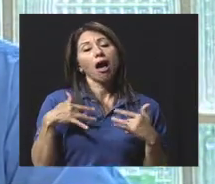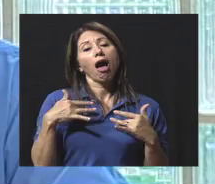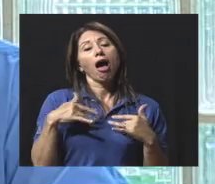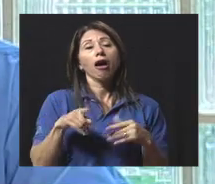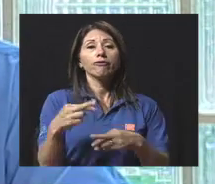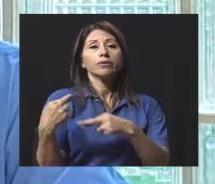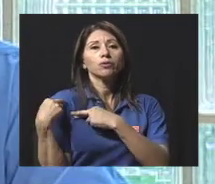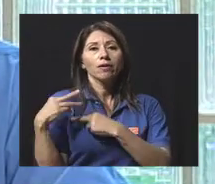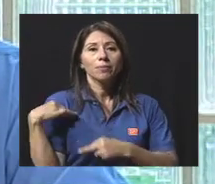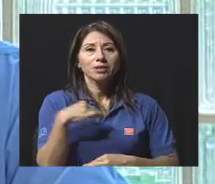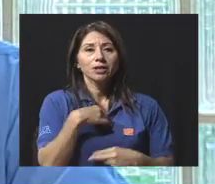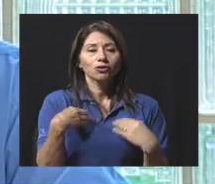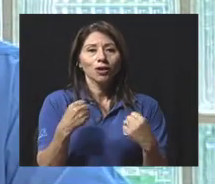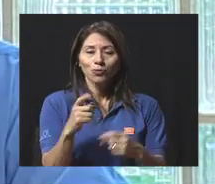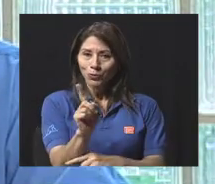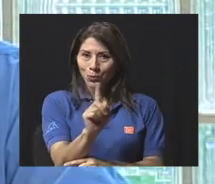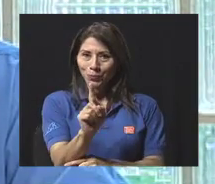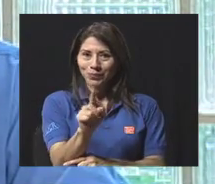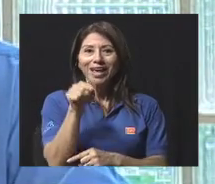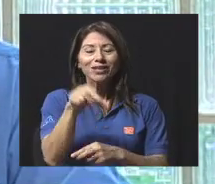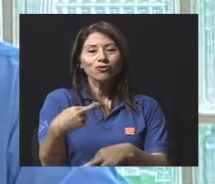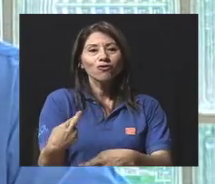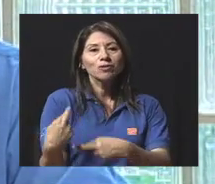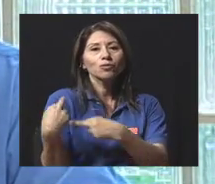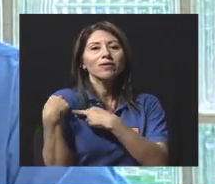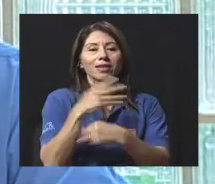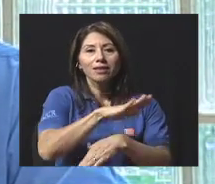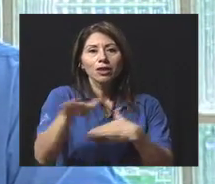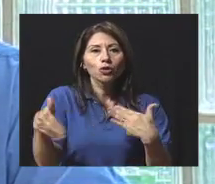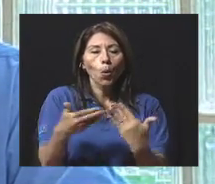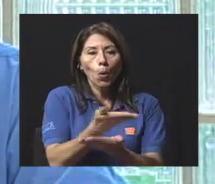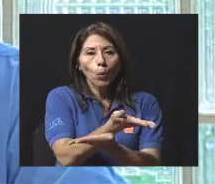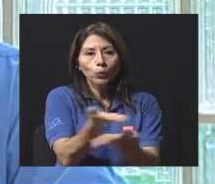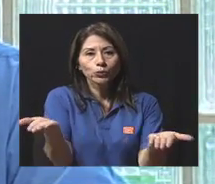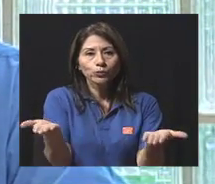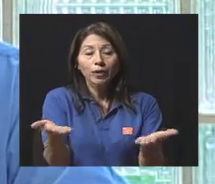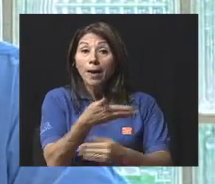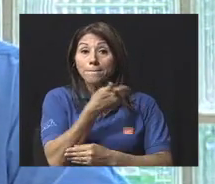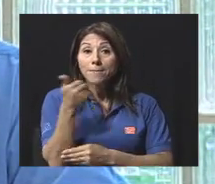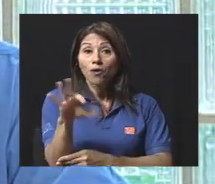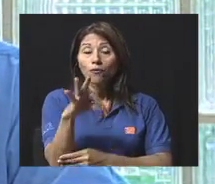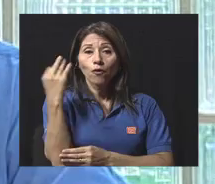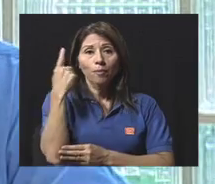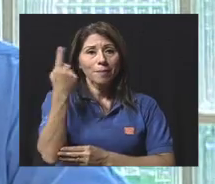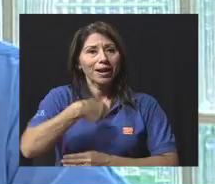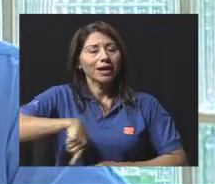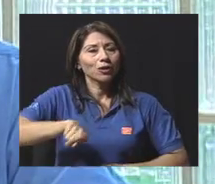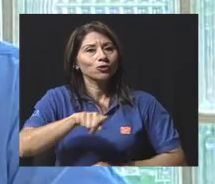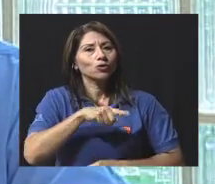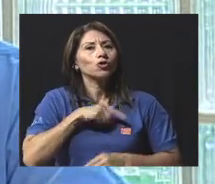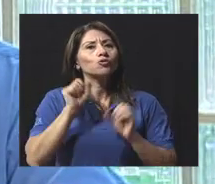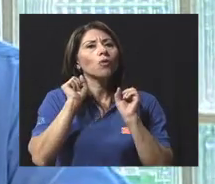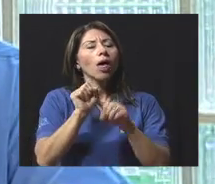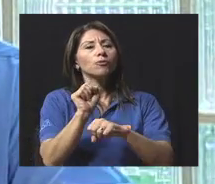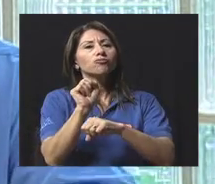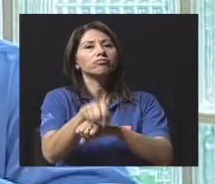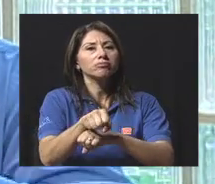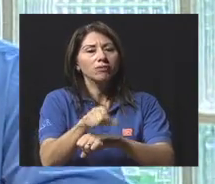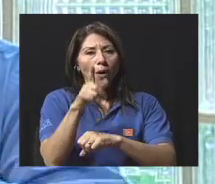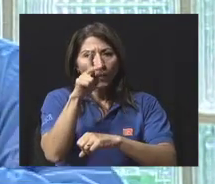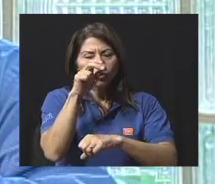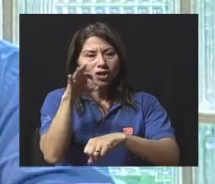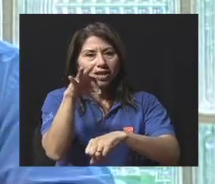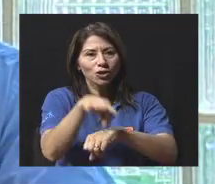salud Entonces esto es una responsabilidad de todos la mejor manera en que podemos impactar las poblaciones de mosquitos es precisamente